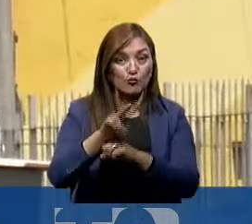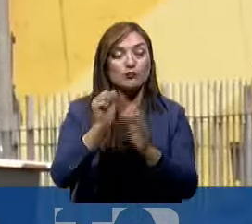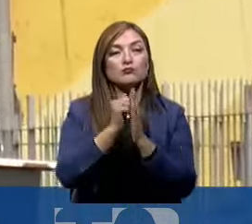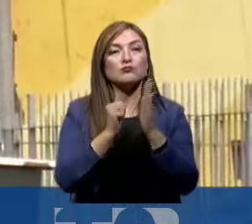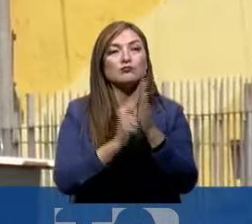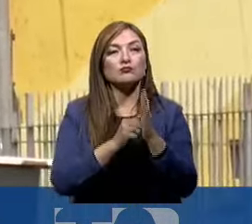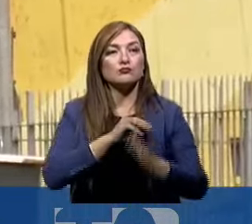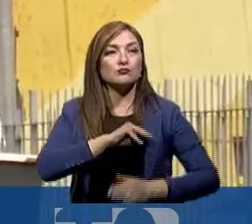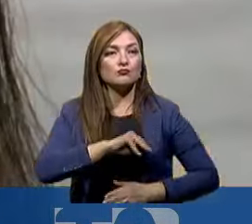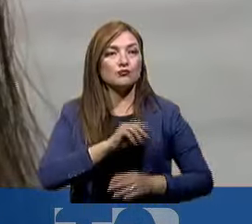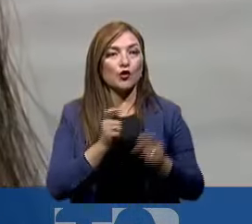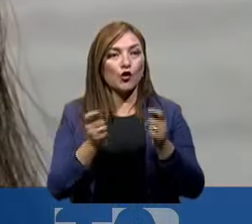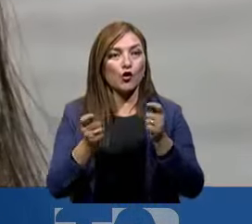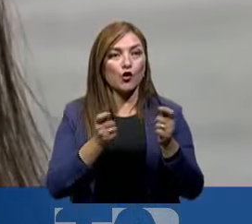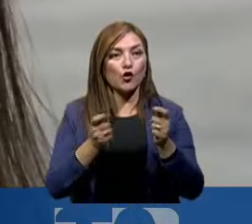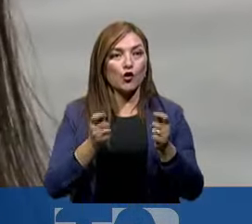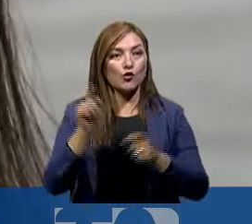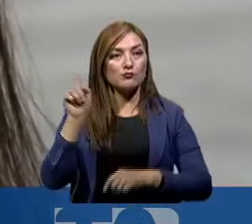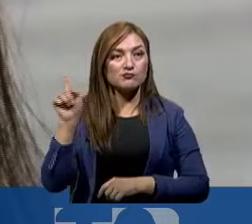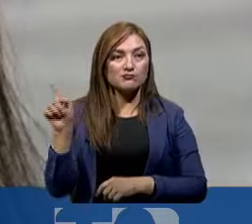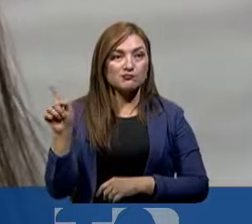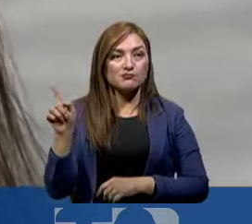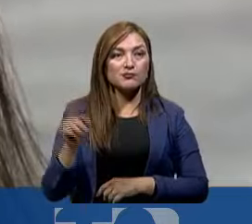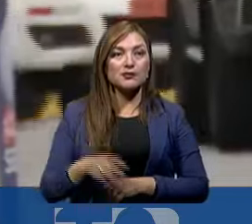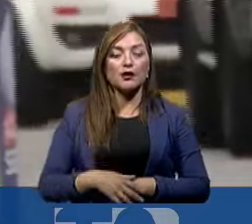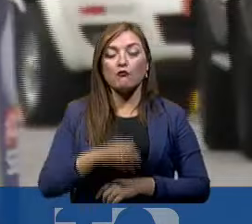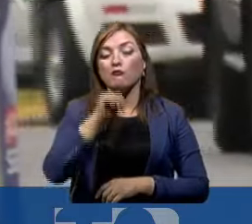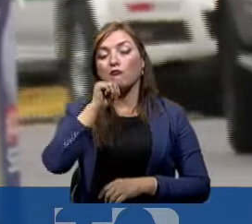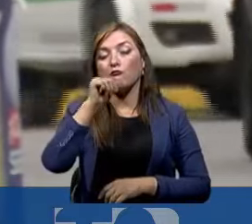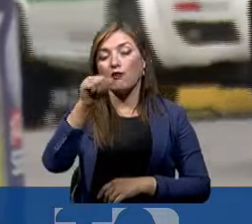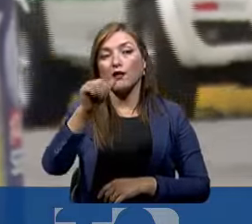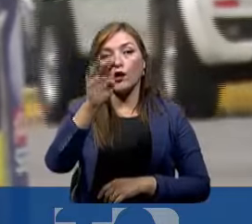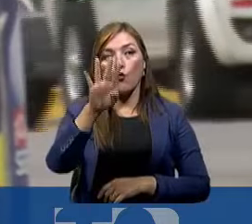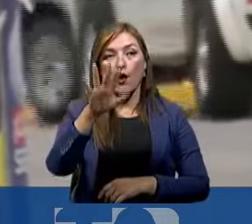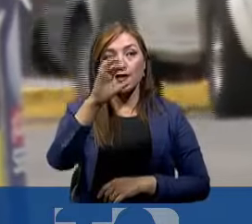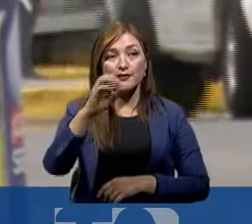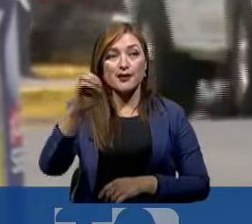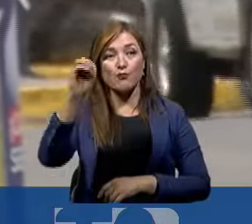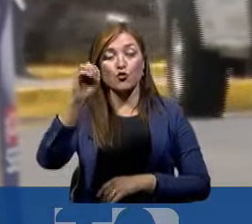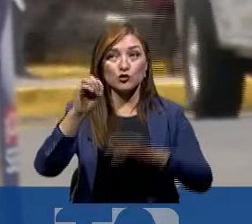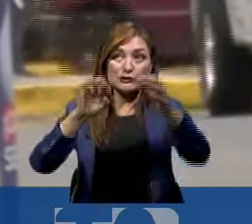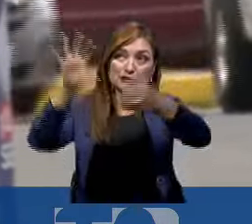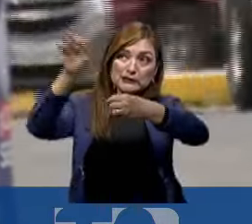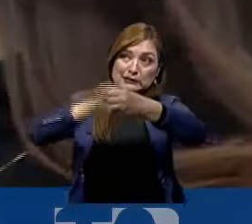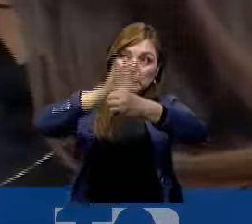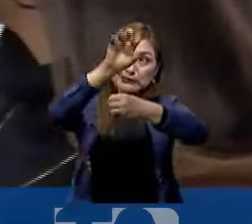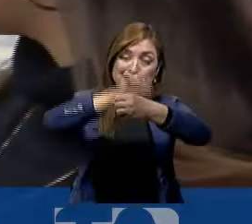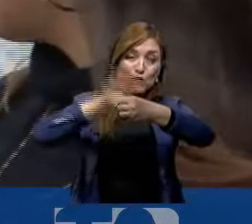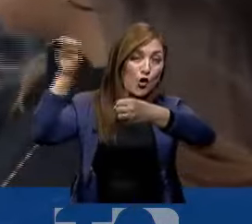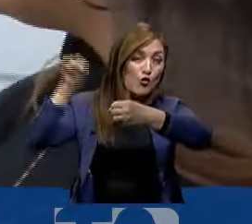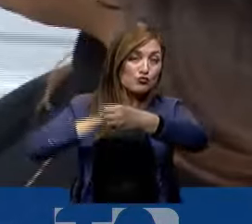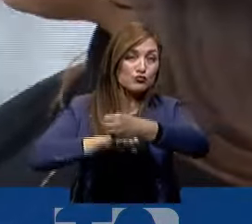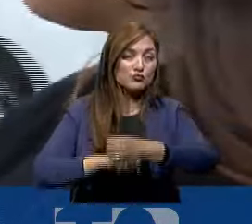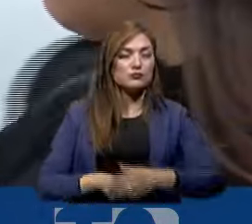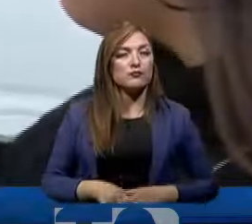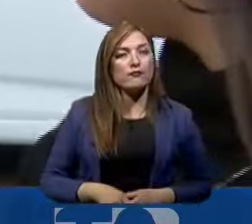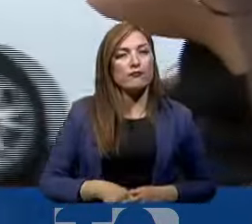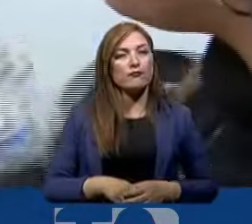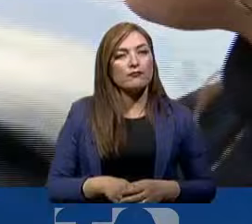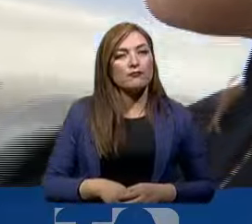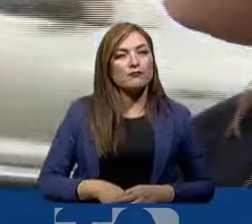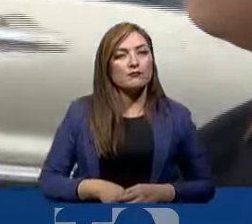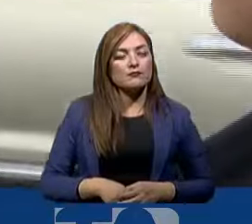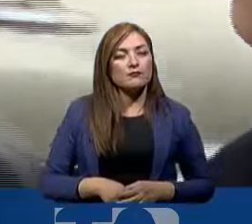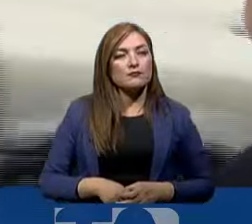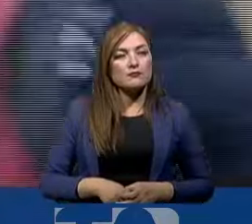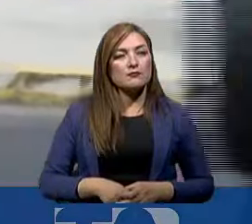Agencia Metropolitana de Control, Andrea Jiménez, aún falta retirar un 40% de esta publicidad. Han pasado los 10